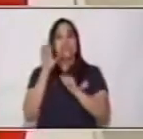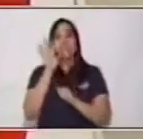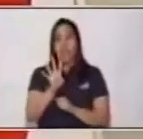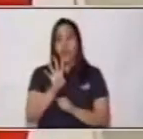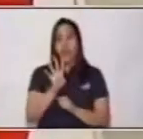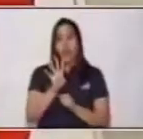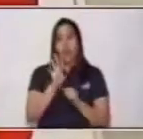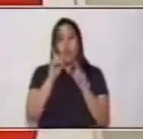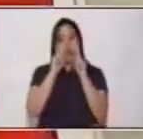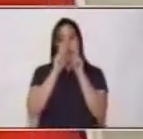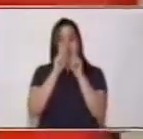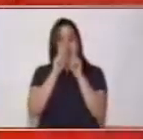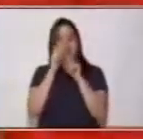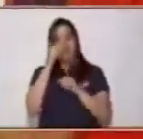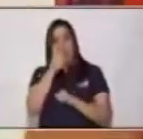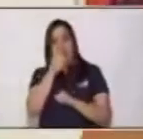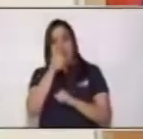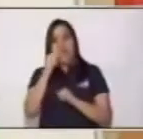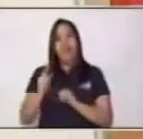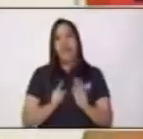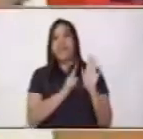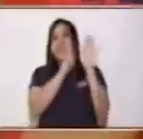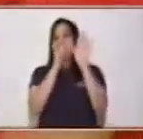a la sexta menos